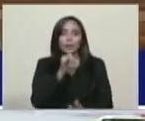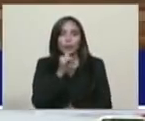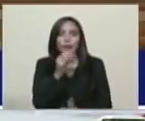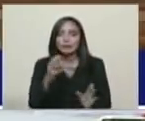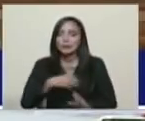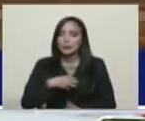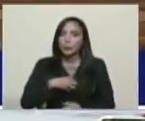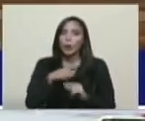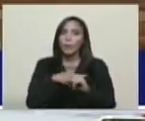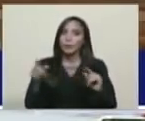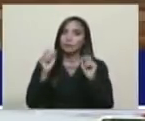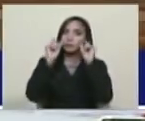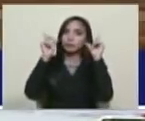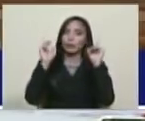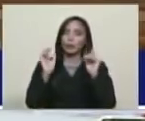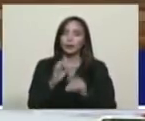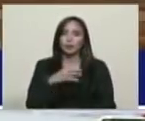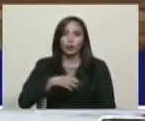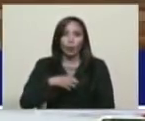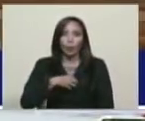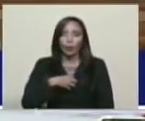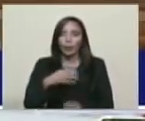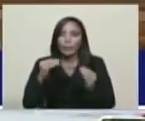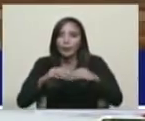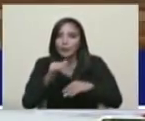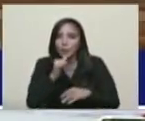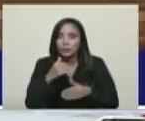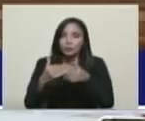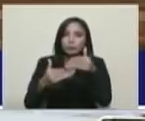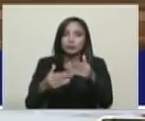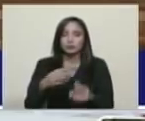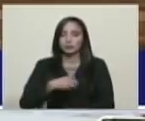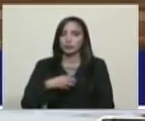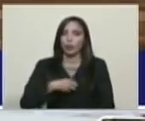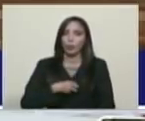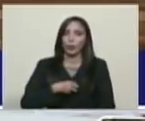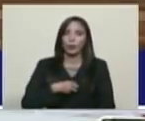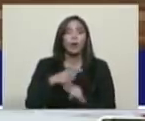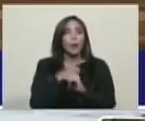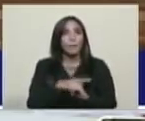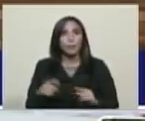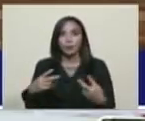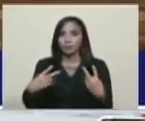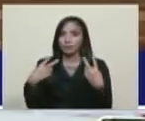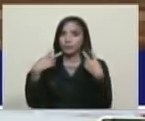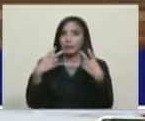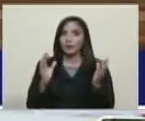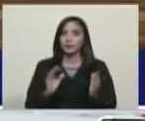todavía. No puedo adelantar más nada, pero míreme a los ojos.